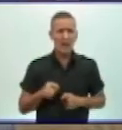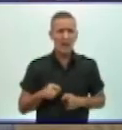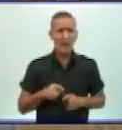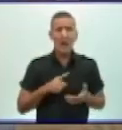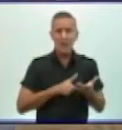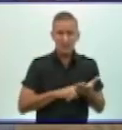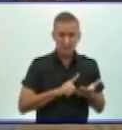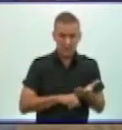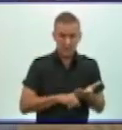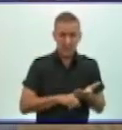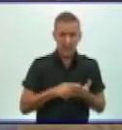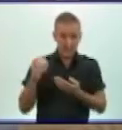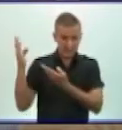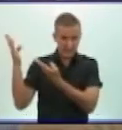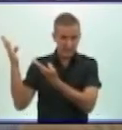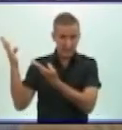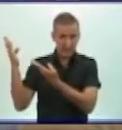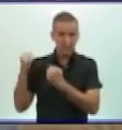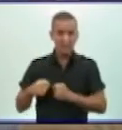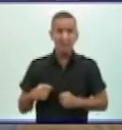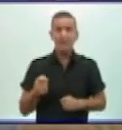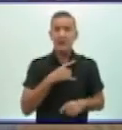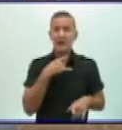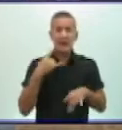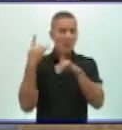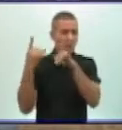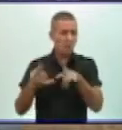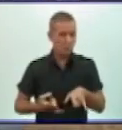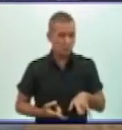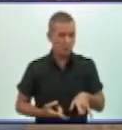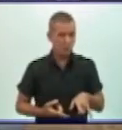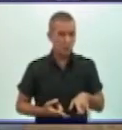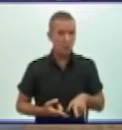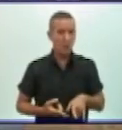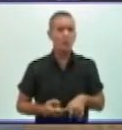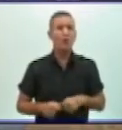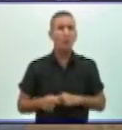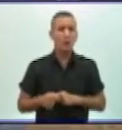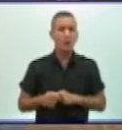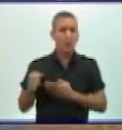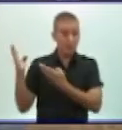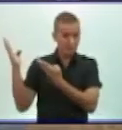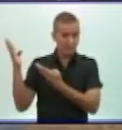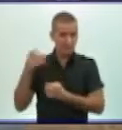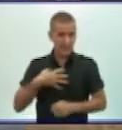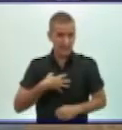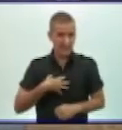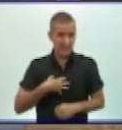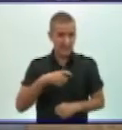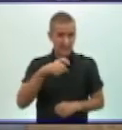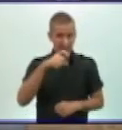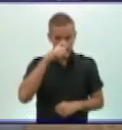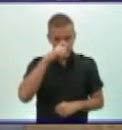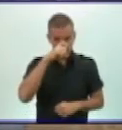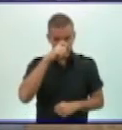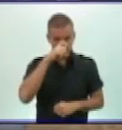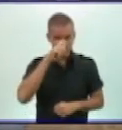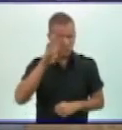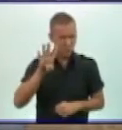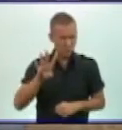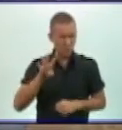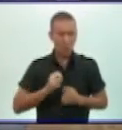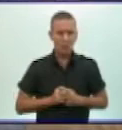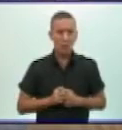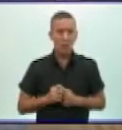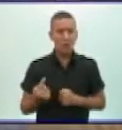tenía 4 años. Fran tiene otros 2 hermanos varones que son menores que él, Agustín y Josué. Se queda solo con su